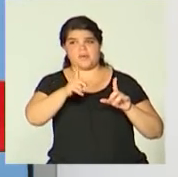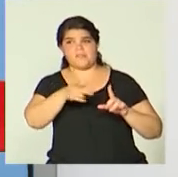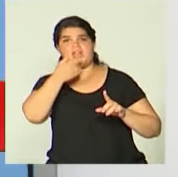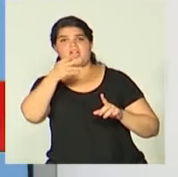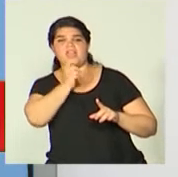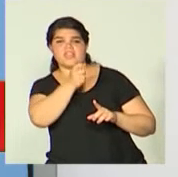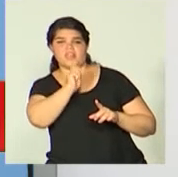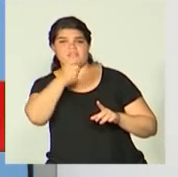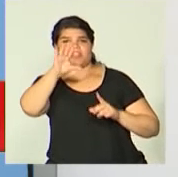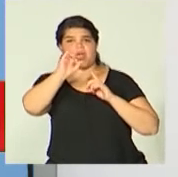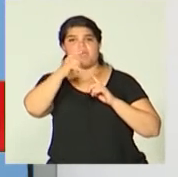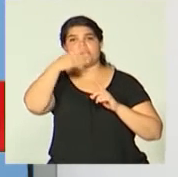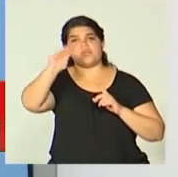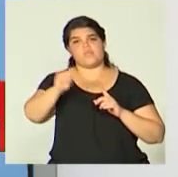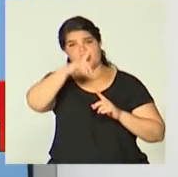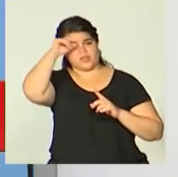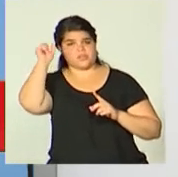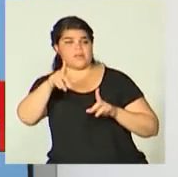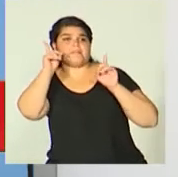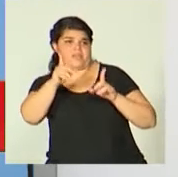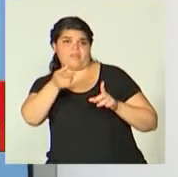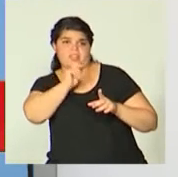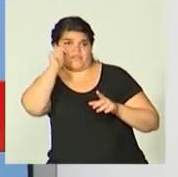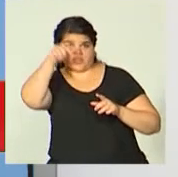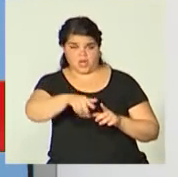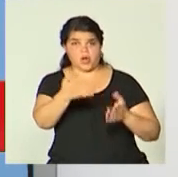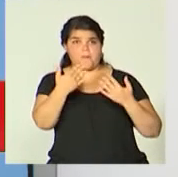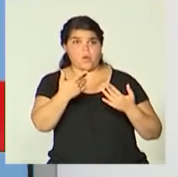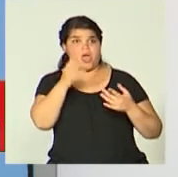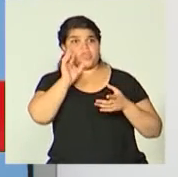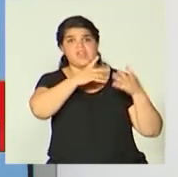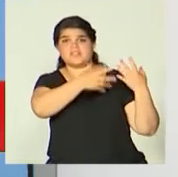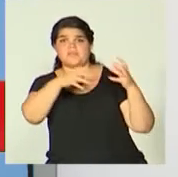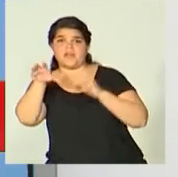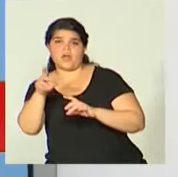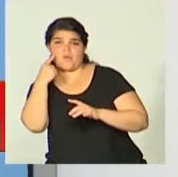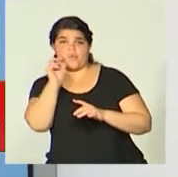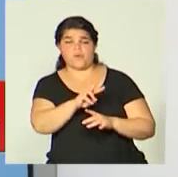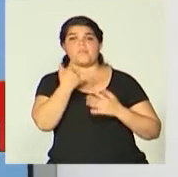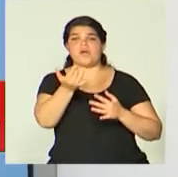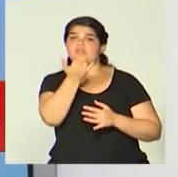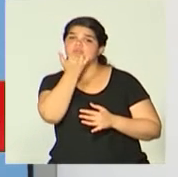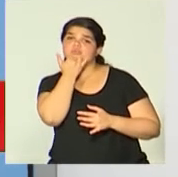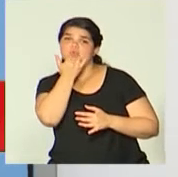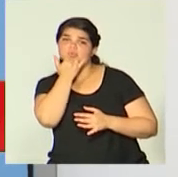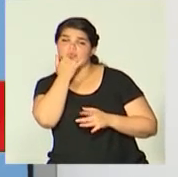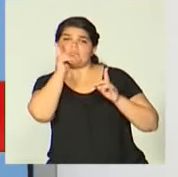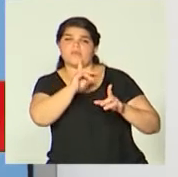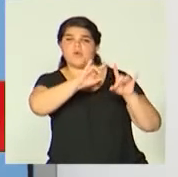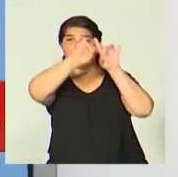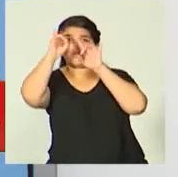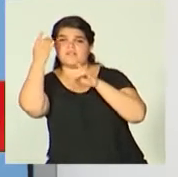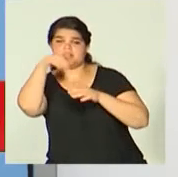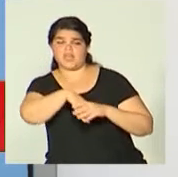back y el diputado nacional como la entrevista que vamos a tener ahora lo pueden ver por separado tanto en el canal de youtube de señaló como en universidad